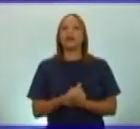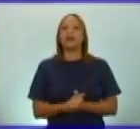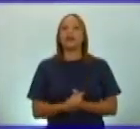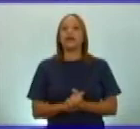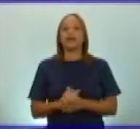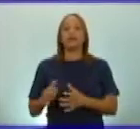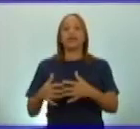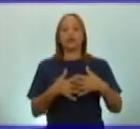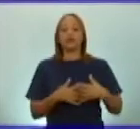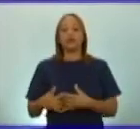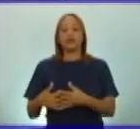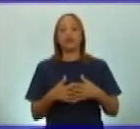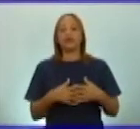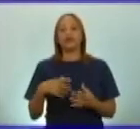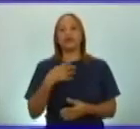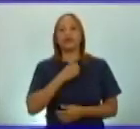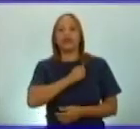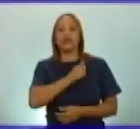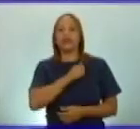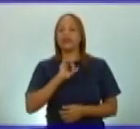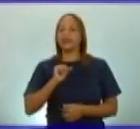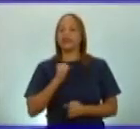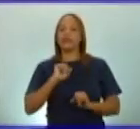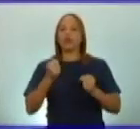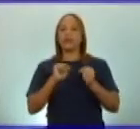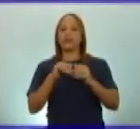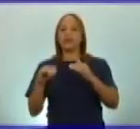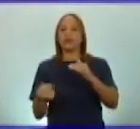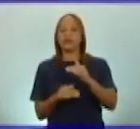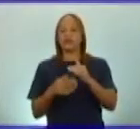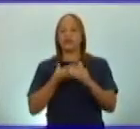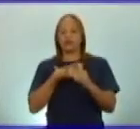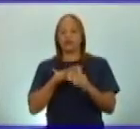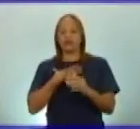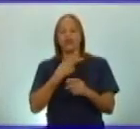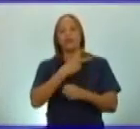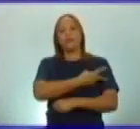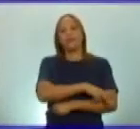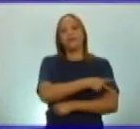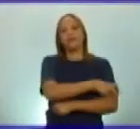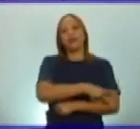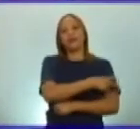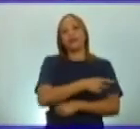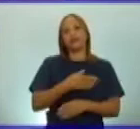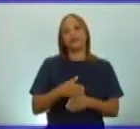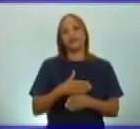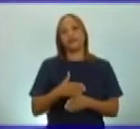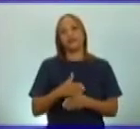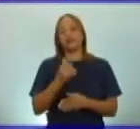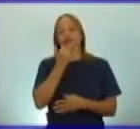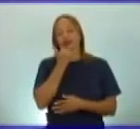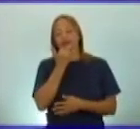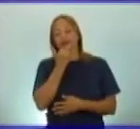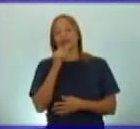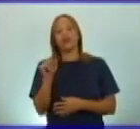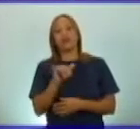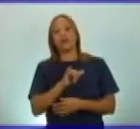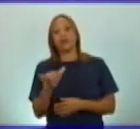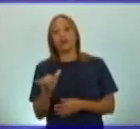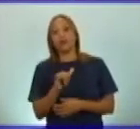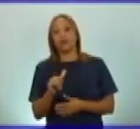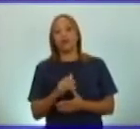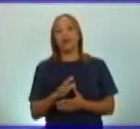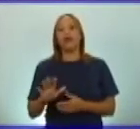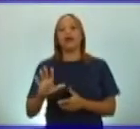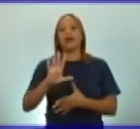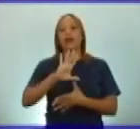Unidos también tener bajo su dominio algunos territorios en nuestra área, pues también se ven afectados esos países de América que intervienen de una u